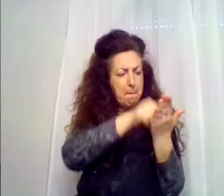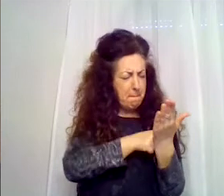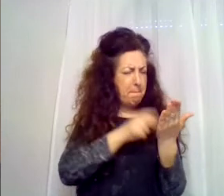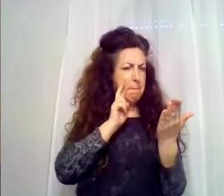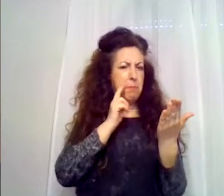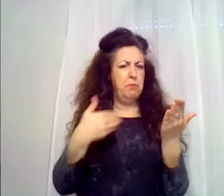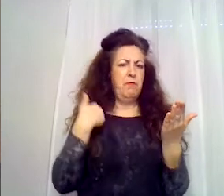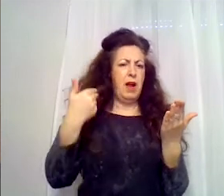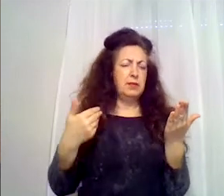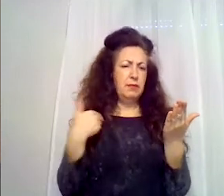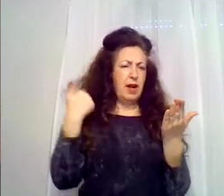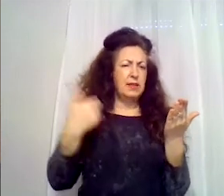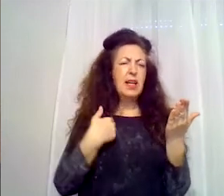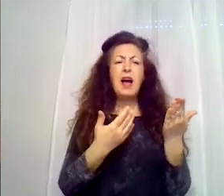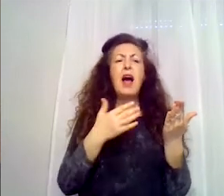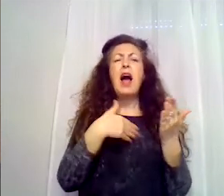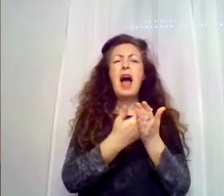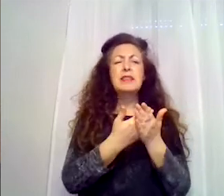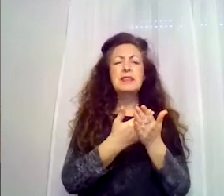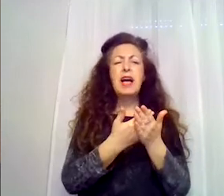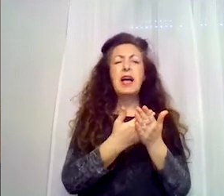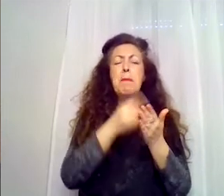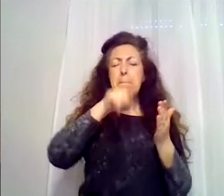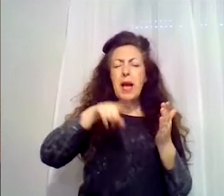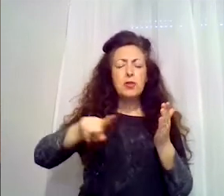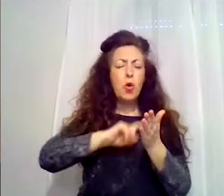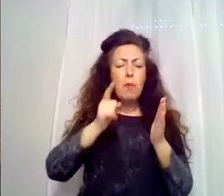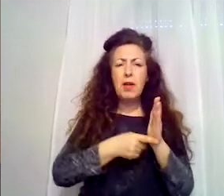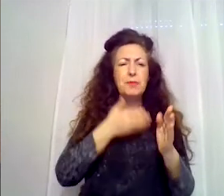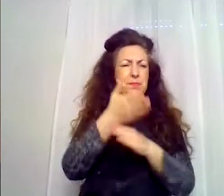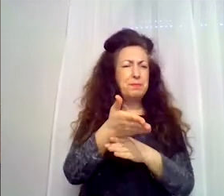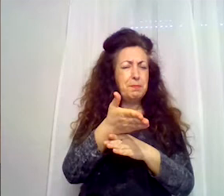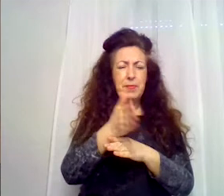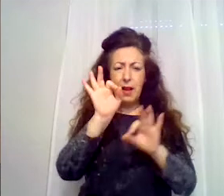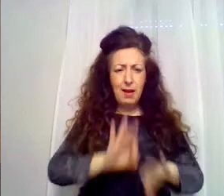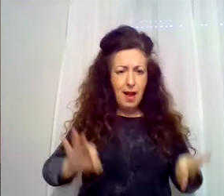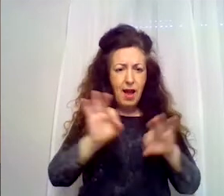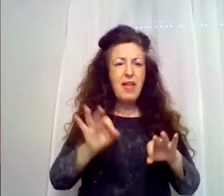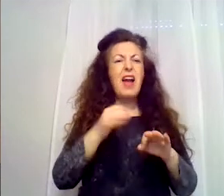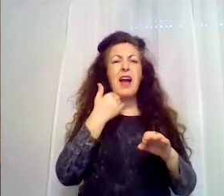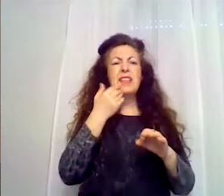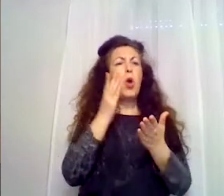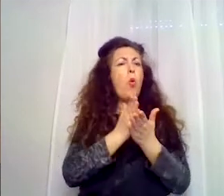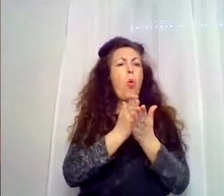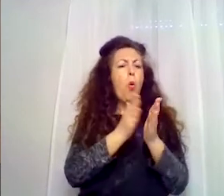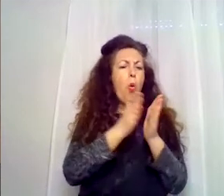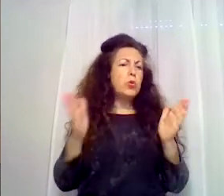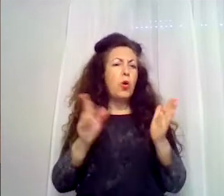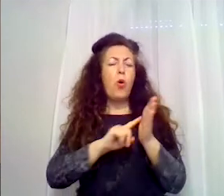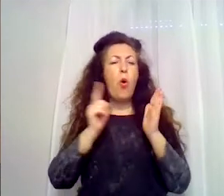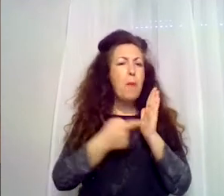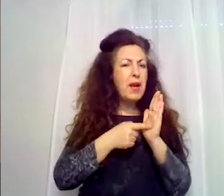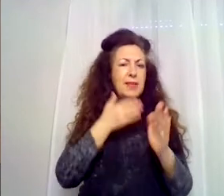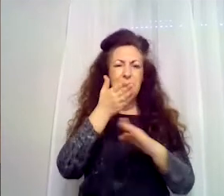salida de Marlowe durante los años de curso, vemos que hay infinidad de